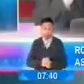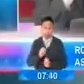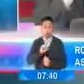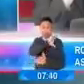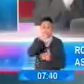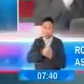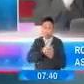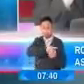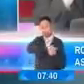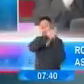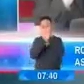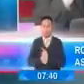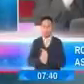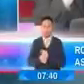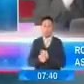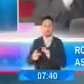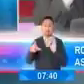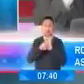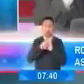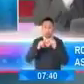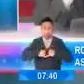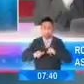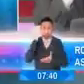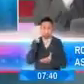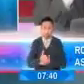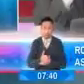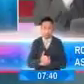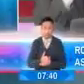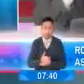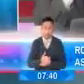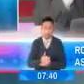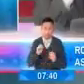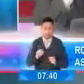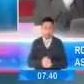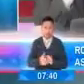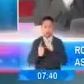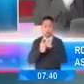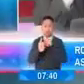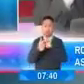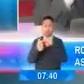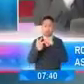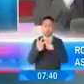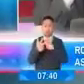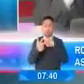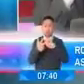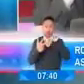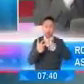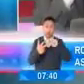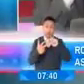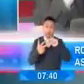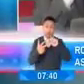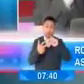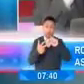total, impidiendo que la ley continúe con su trámite. Estas son las 3 opciones que el presidente tiene